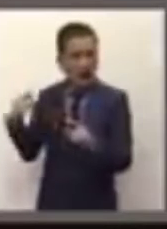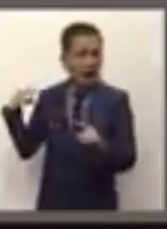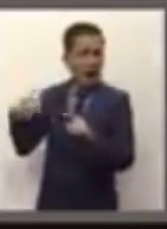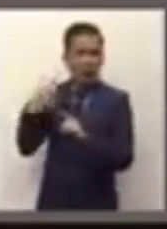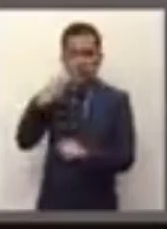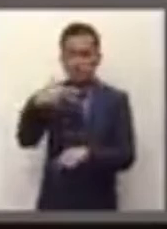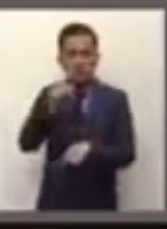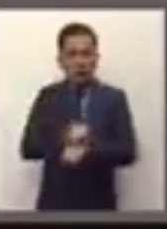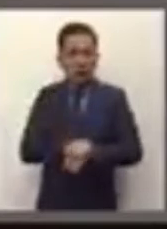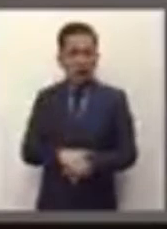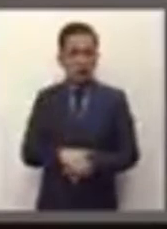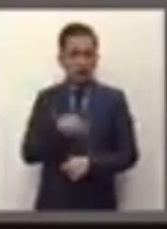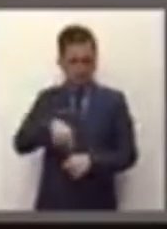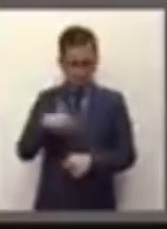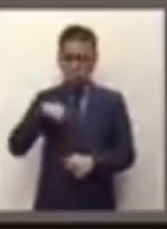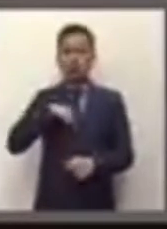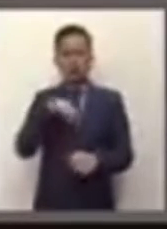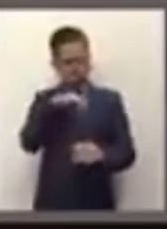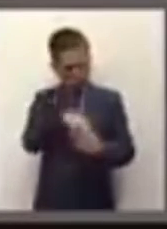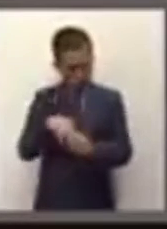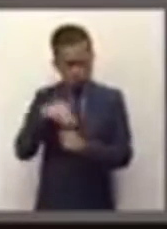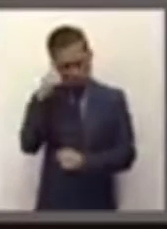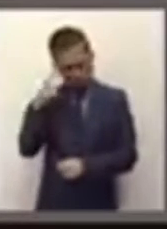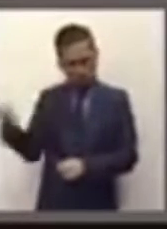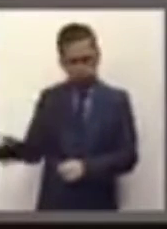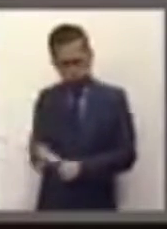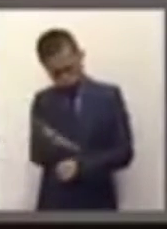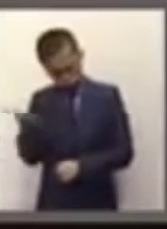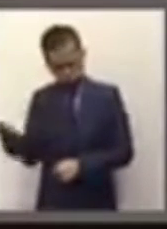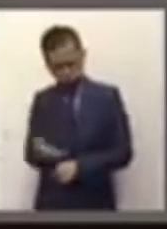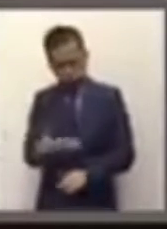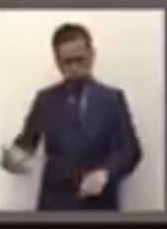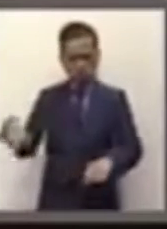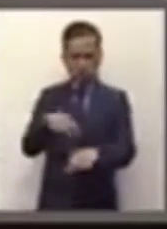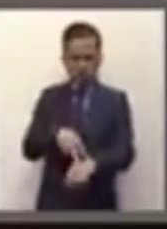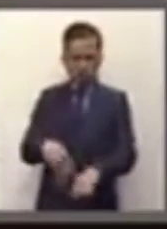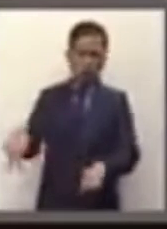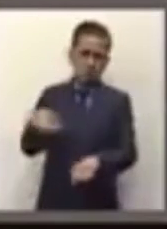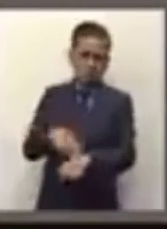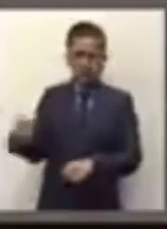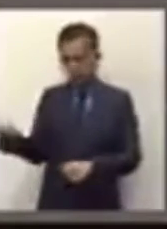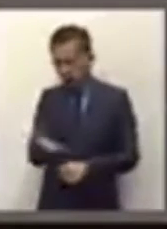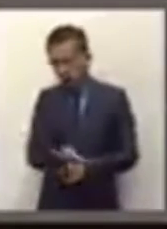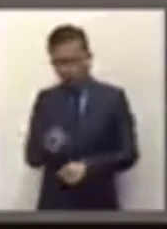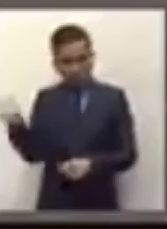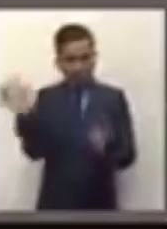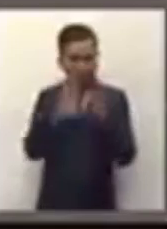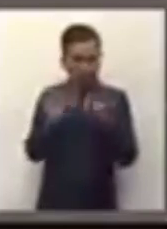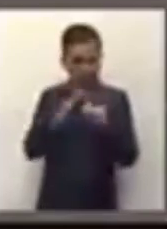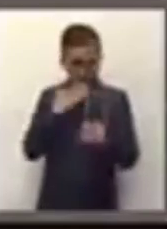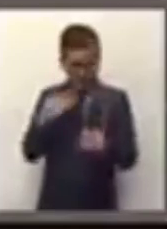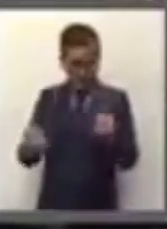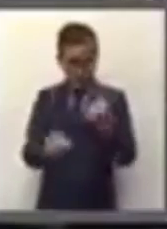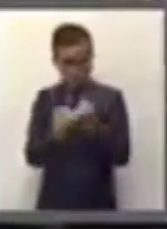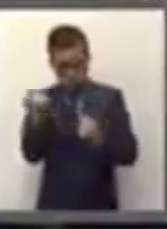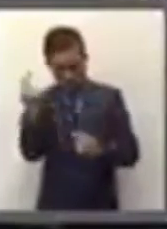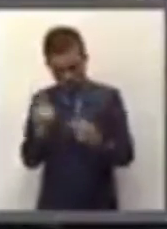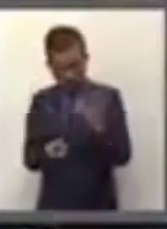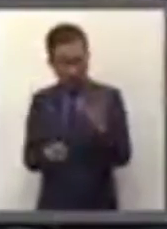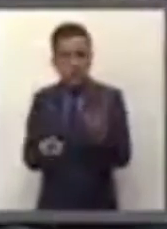y otra vez para que hablen y vuelvan a hablar y vuelvan a hablar. Y no dan un solo argumento,